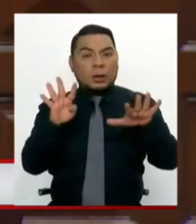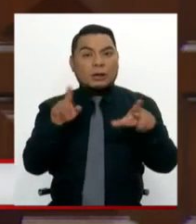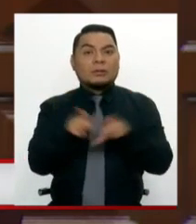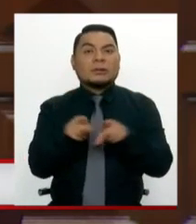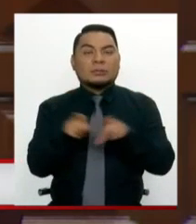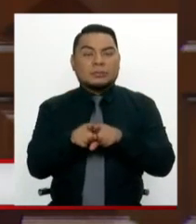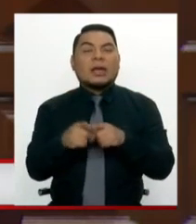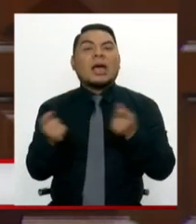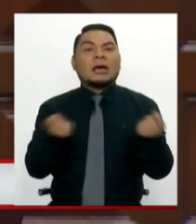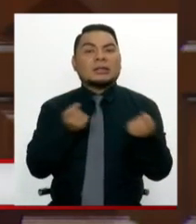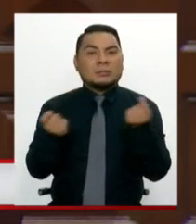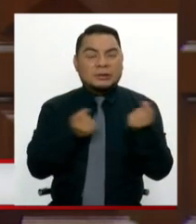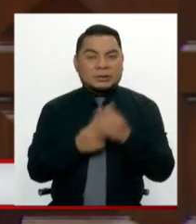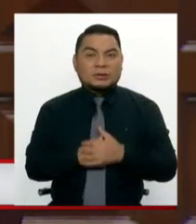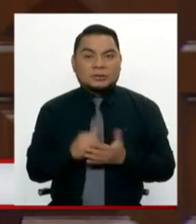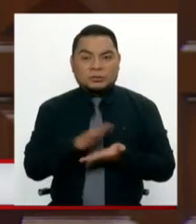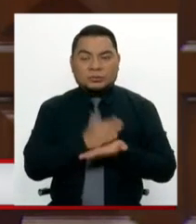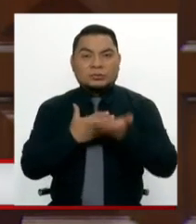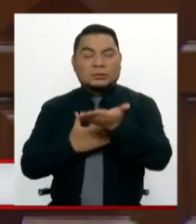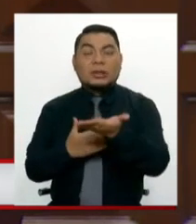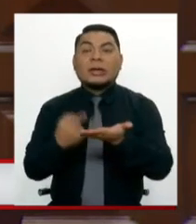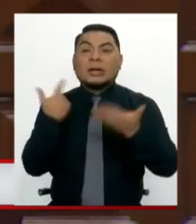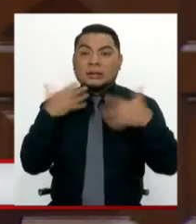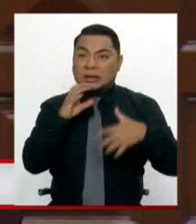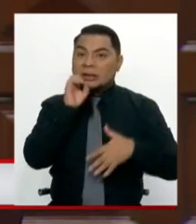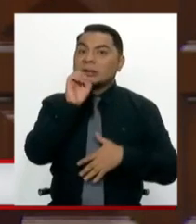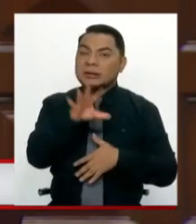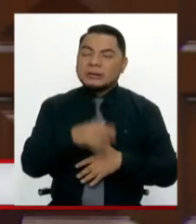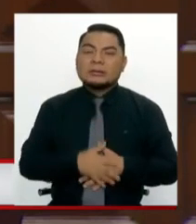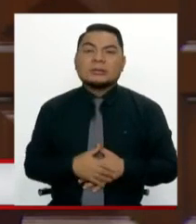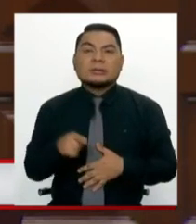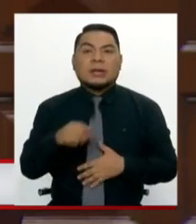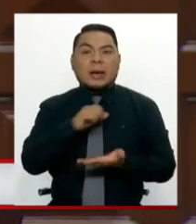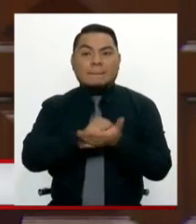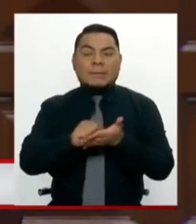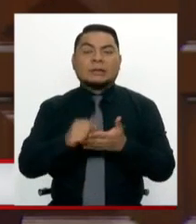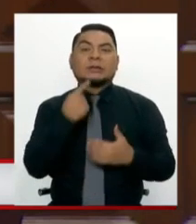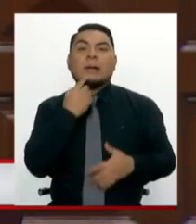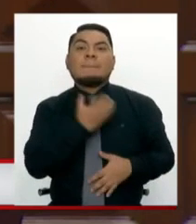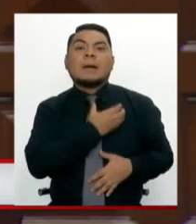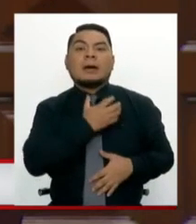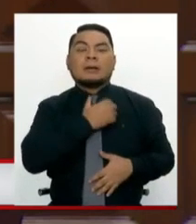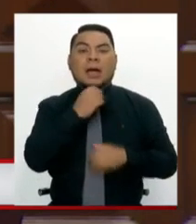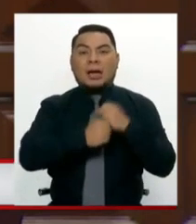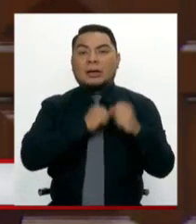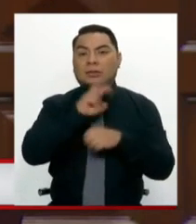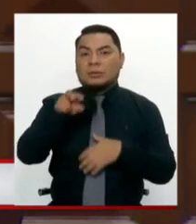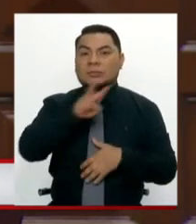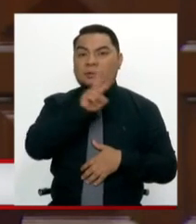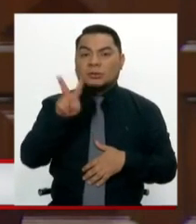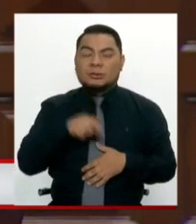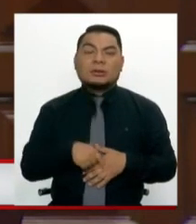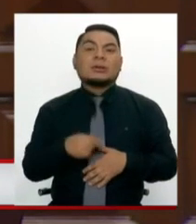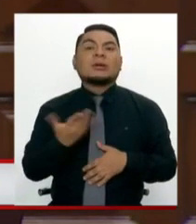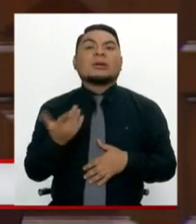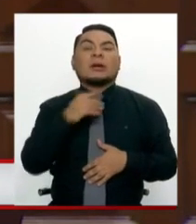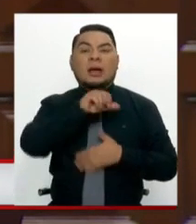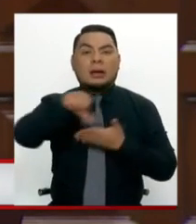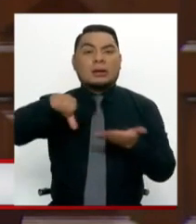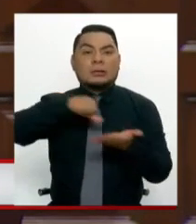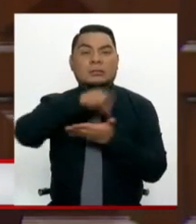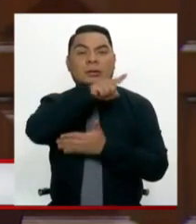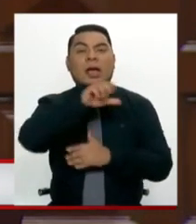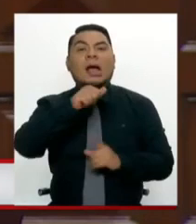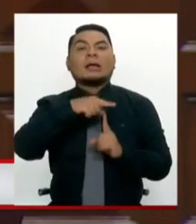cierres administrativos. Se debe destacar, en el mes de mayo de 2022, en la Plaza Central del